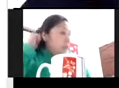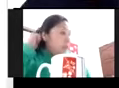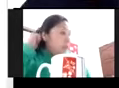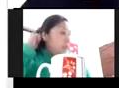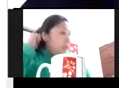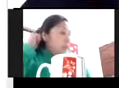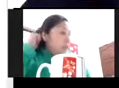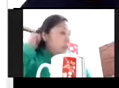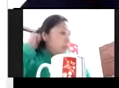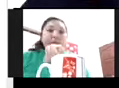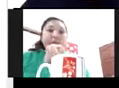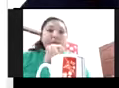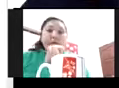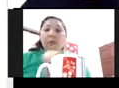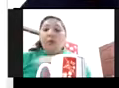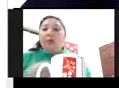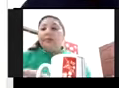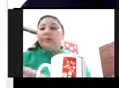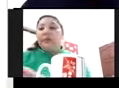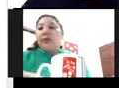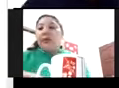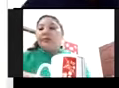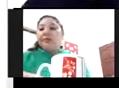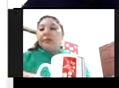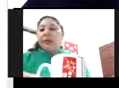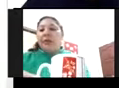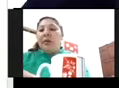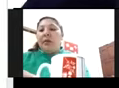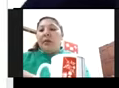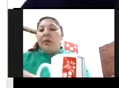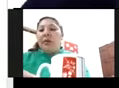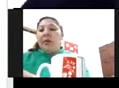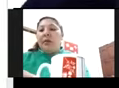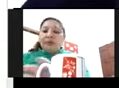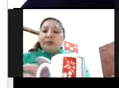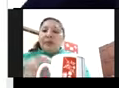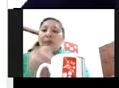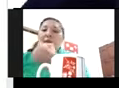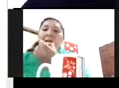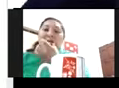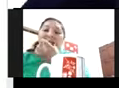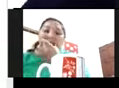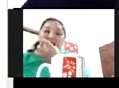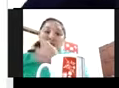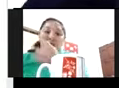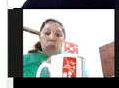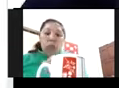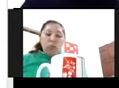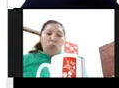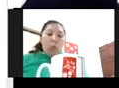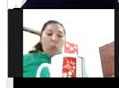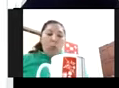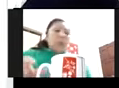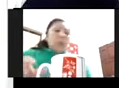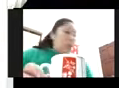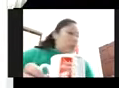pliegos objetivos, procedimientos simplificados, se le dé participación a las pymes, plazos de entregas